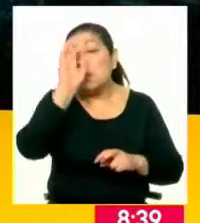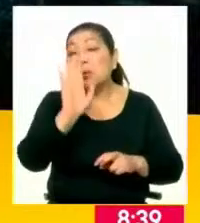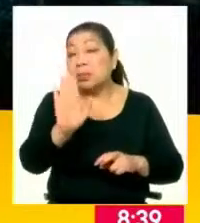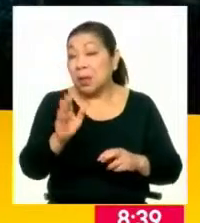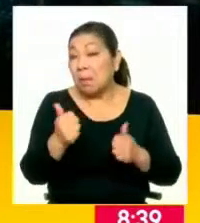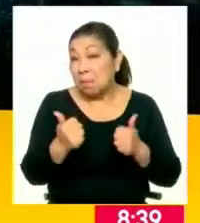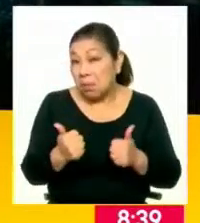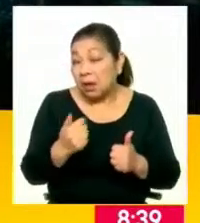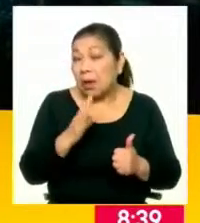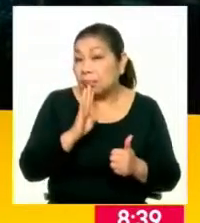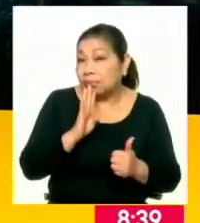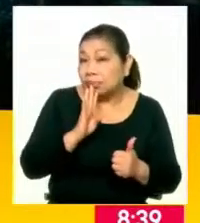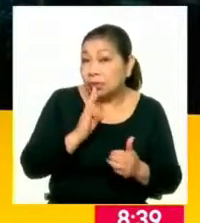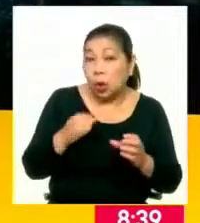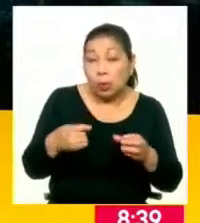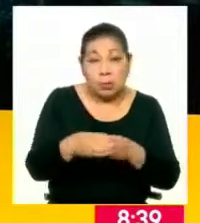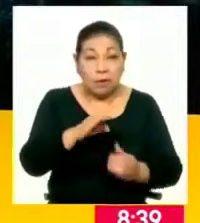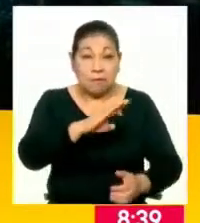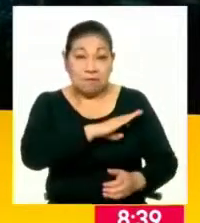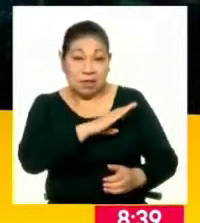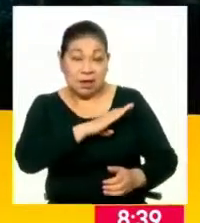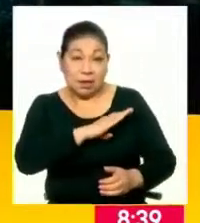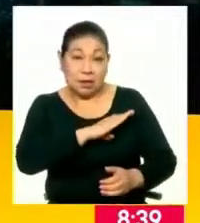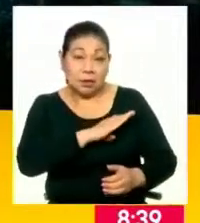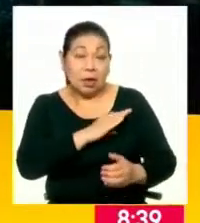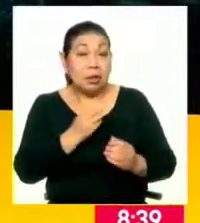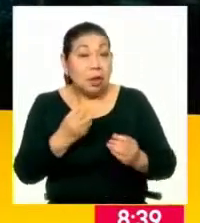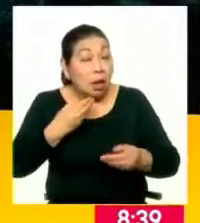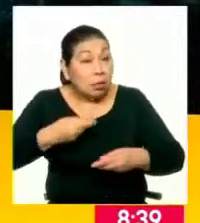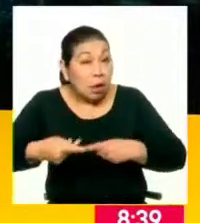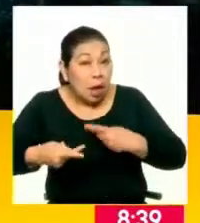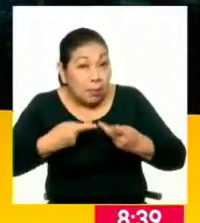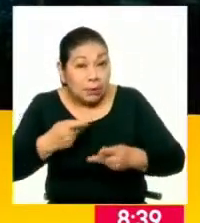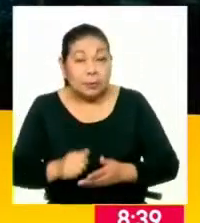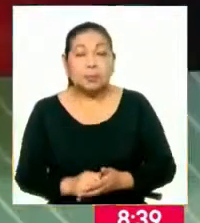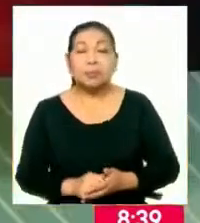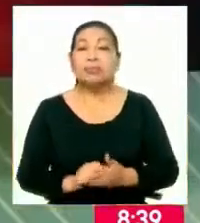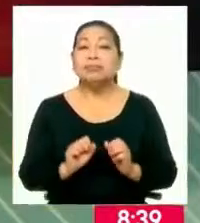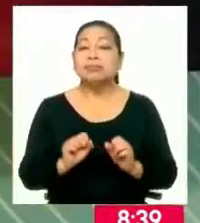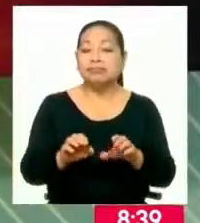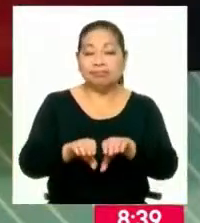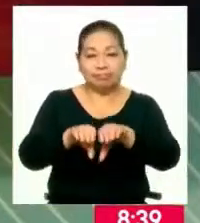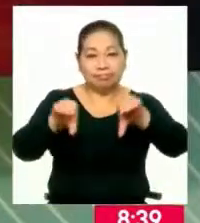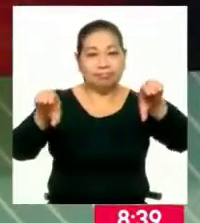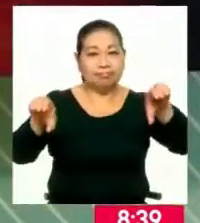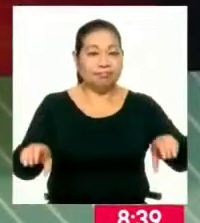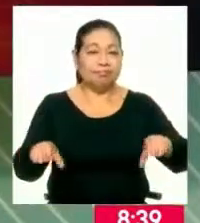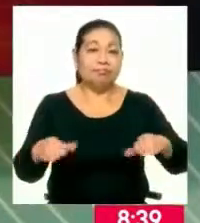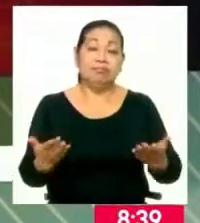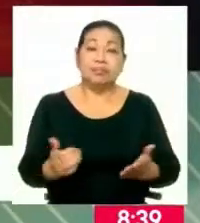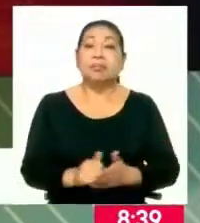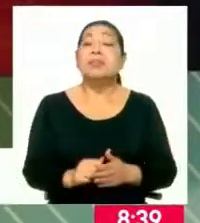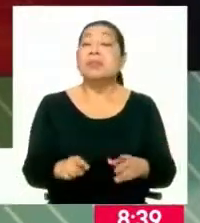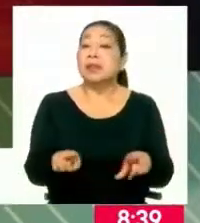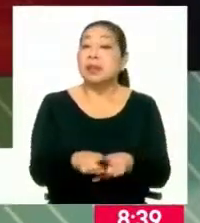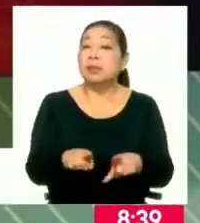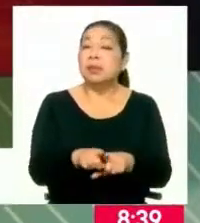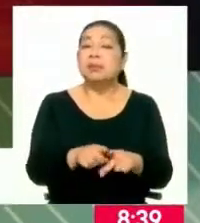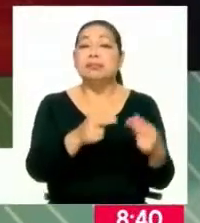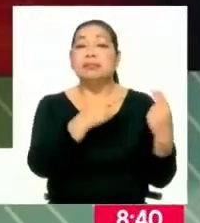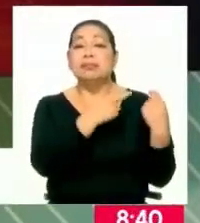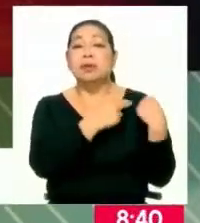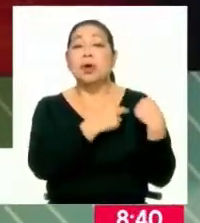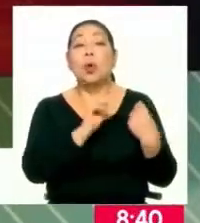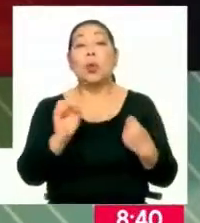¿es viable lo que la Comisión de Fiscalización está promoviendo? Hay que separar los escenarios y también las funciones